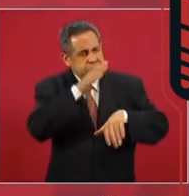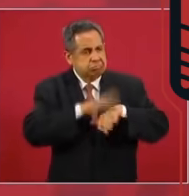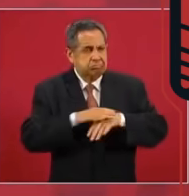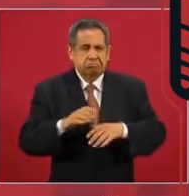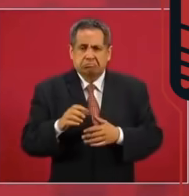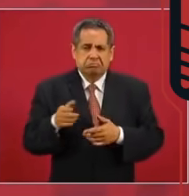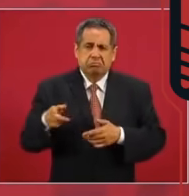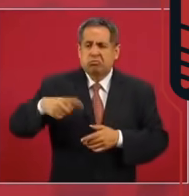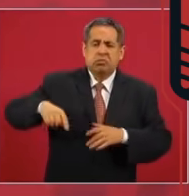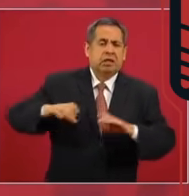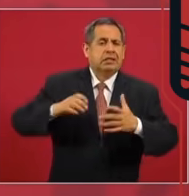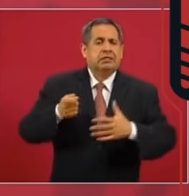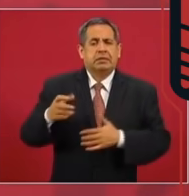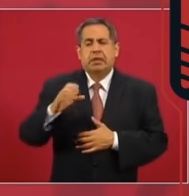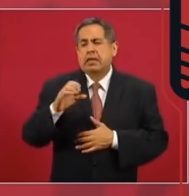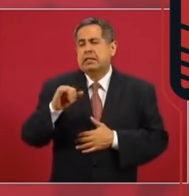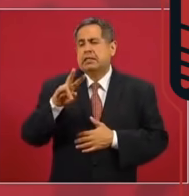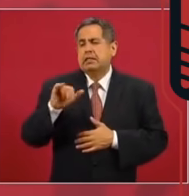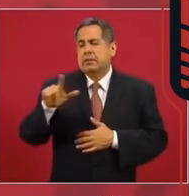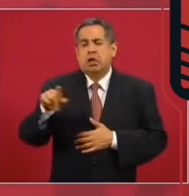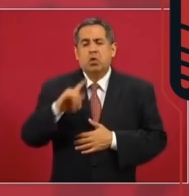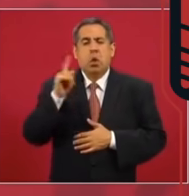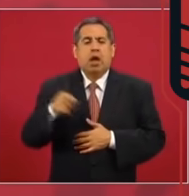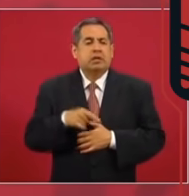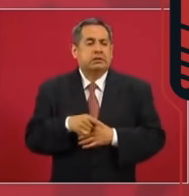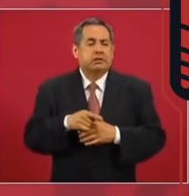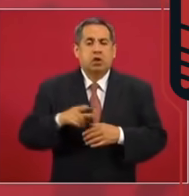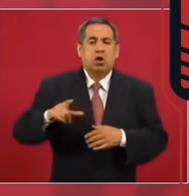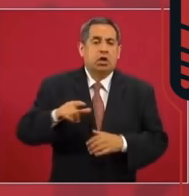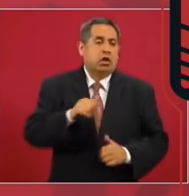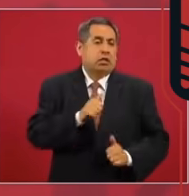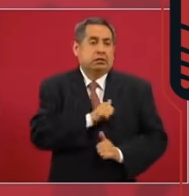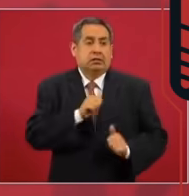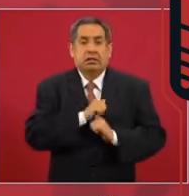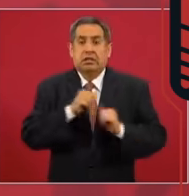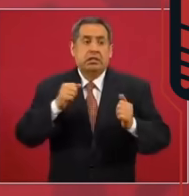civil, no va a ser un golpe de estado.